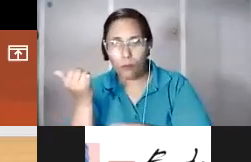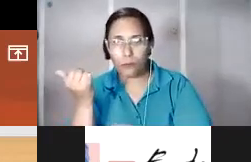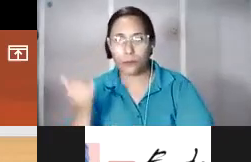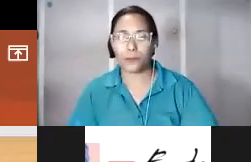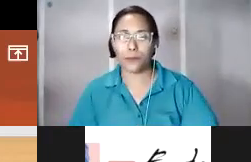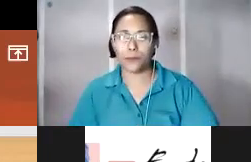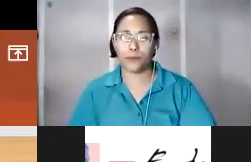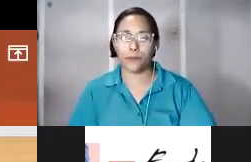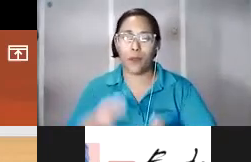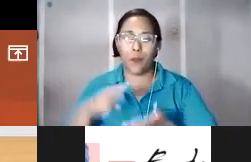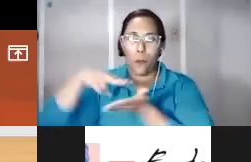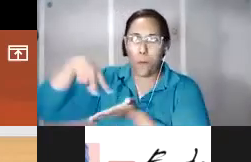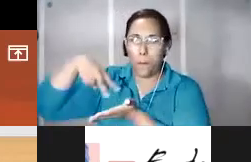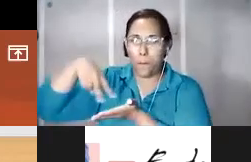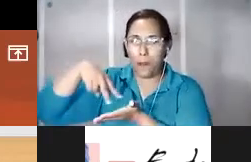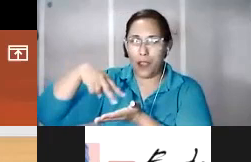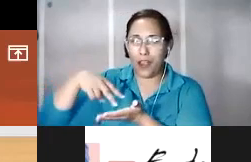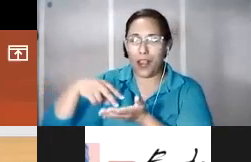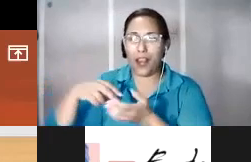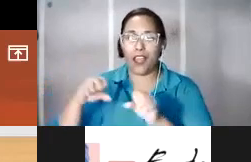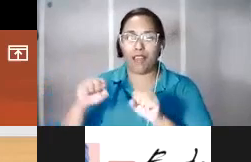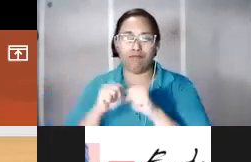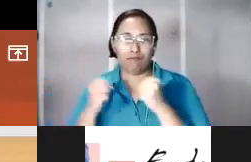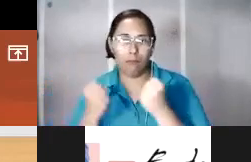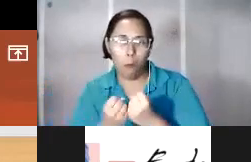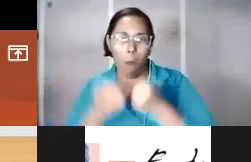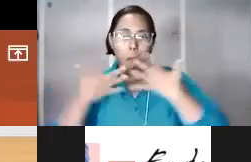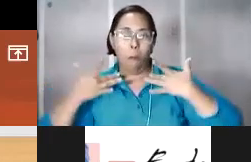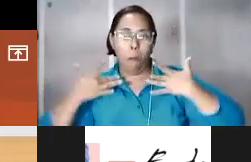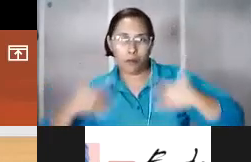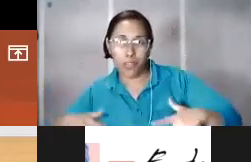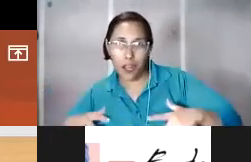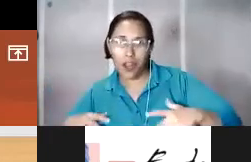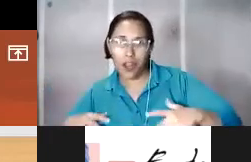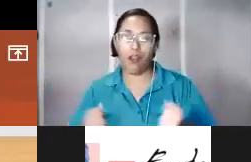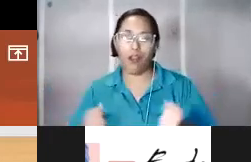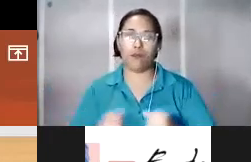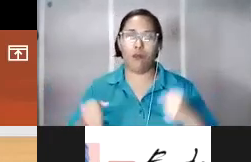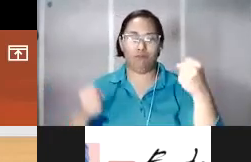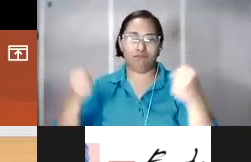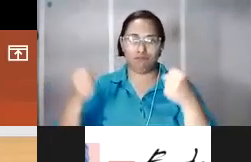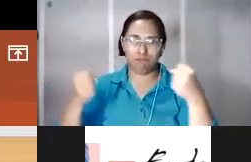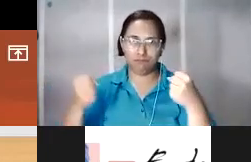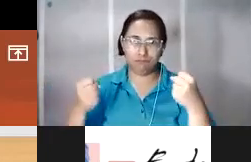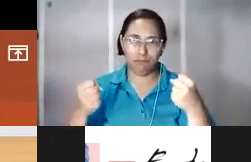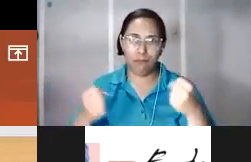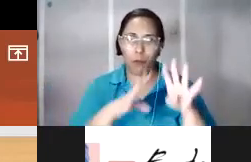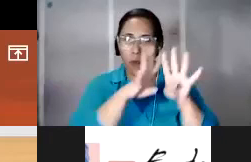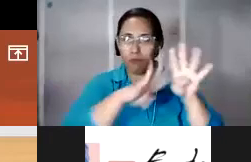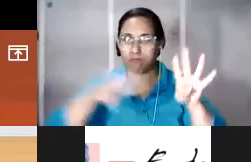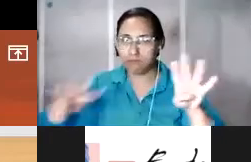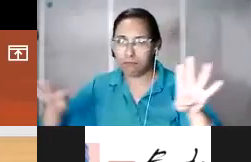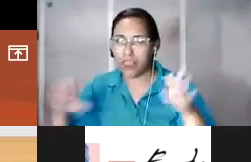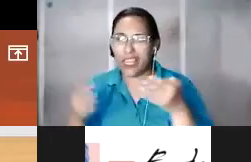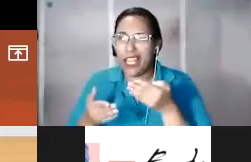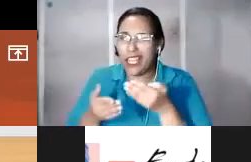los bailes de salón, los trajes, las carrozas. Es casi una